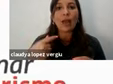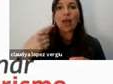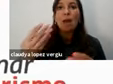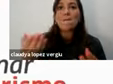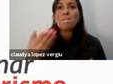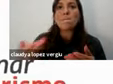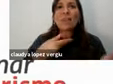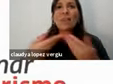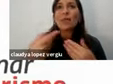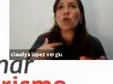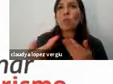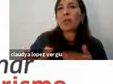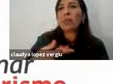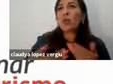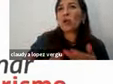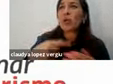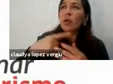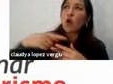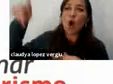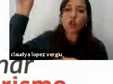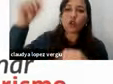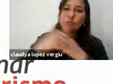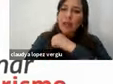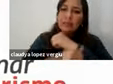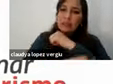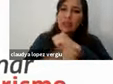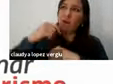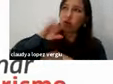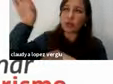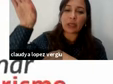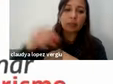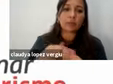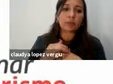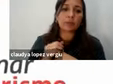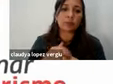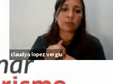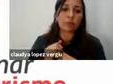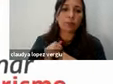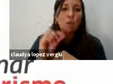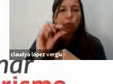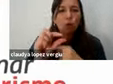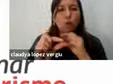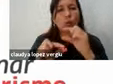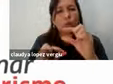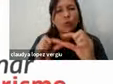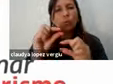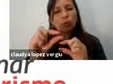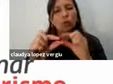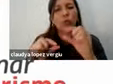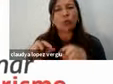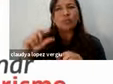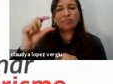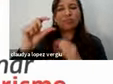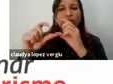fuera. No tanto como los años anteriores prepandemia, pero ya se está levantando un poco